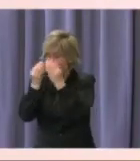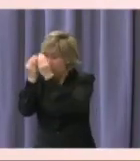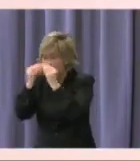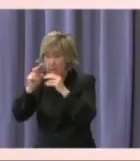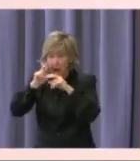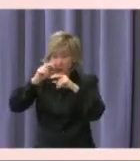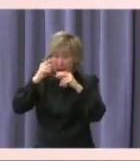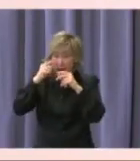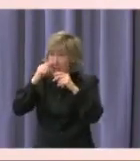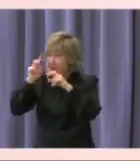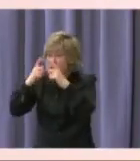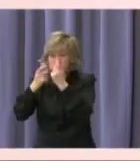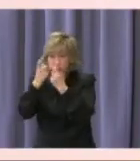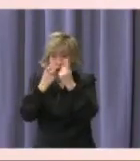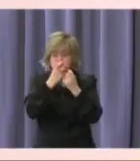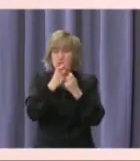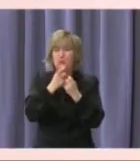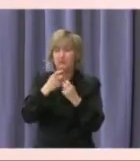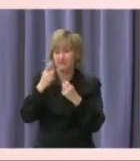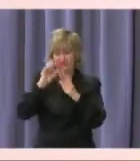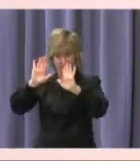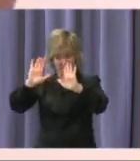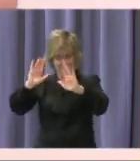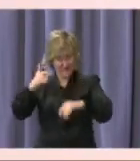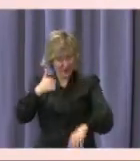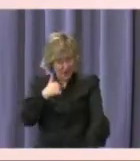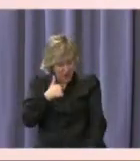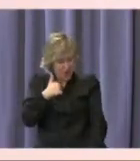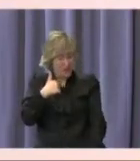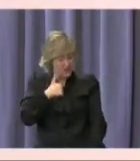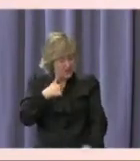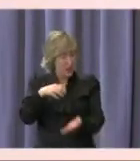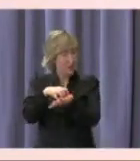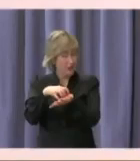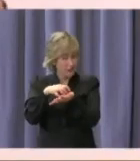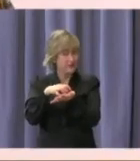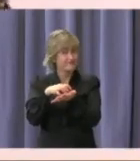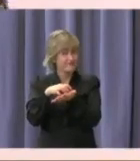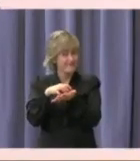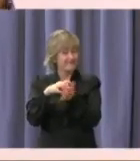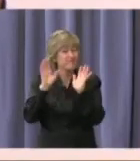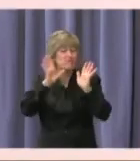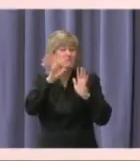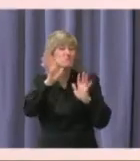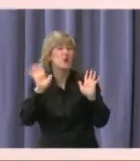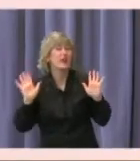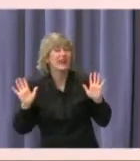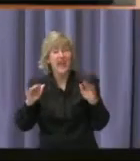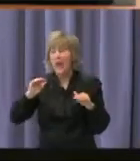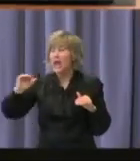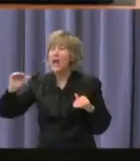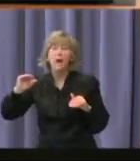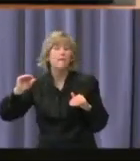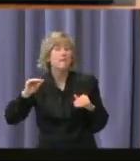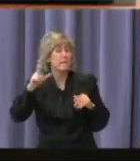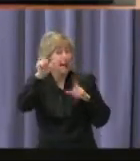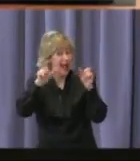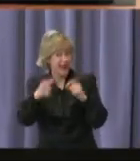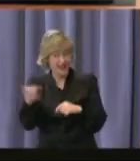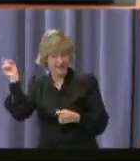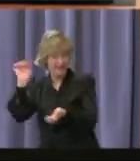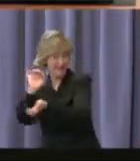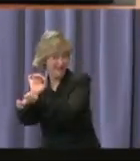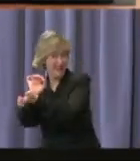yo tengo mi duda. Porque se supone que las personas malas van a las cárceles. Es una